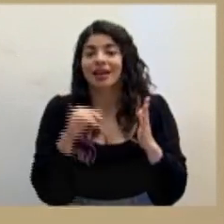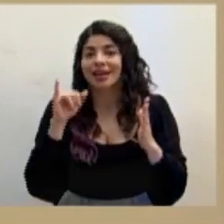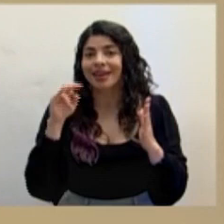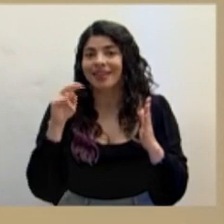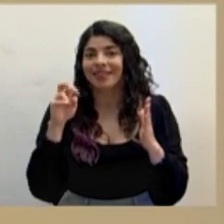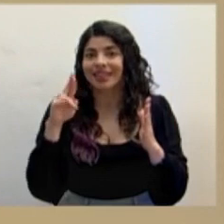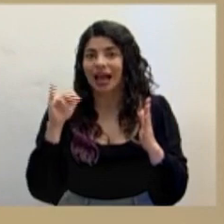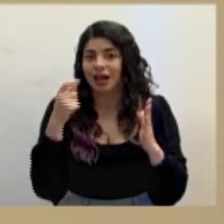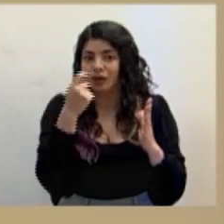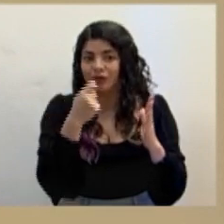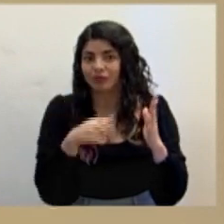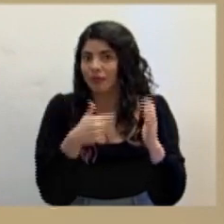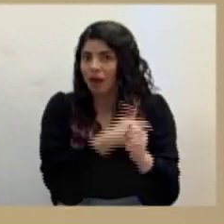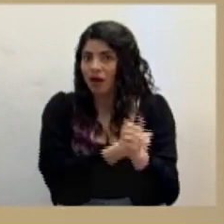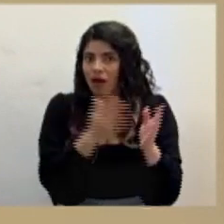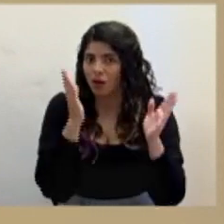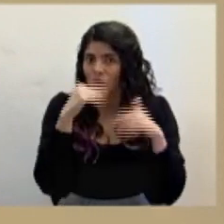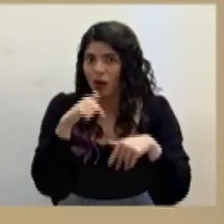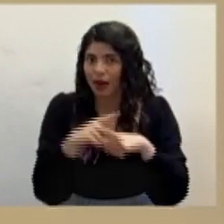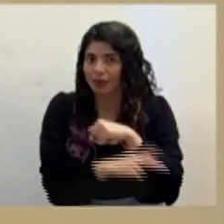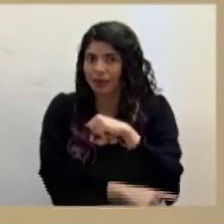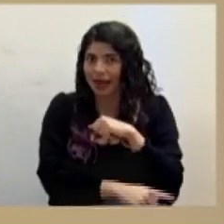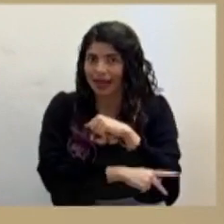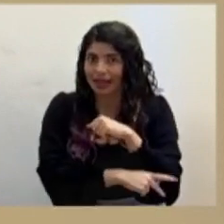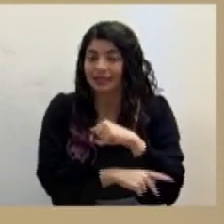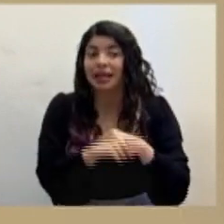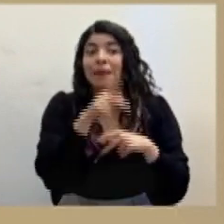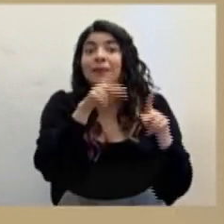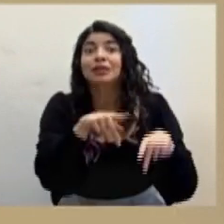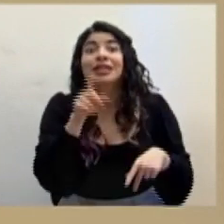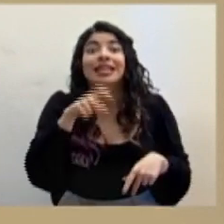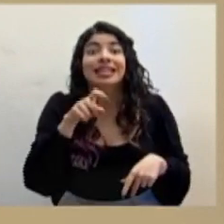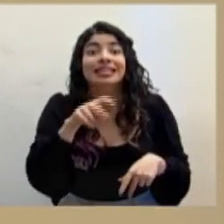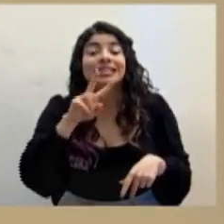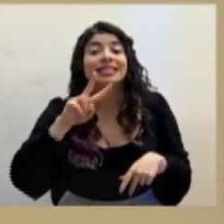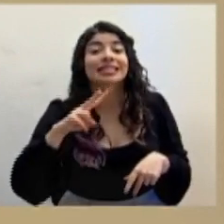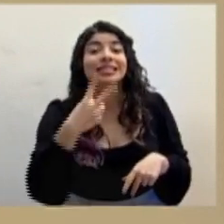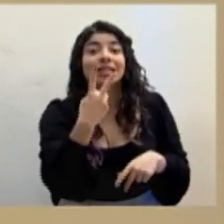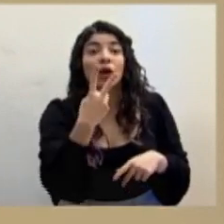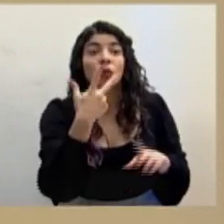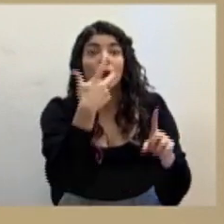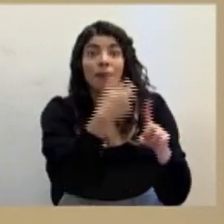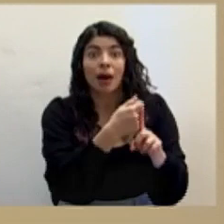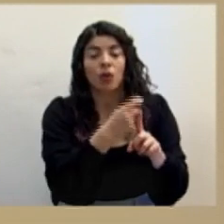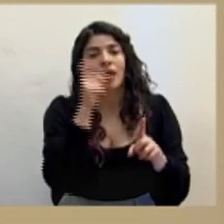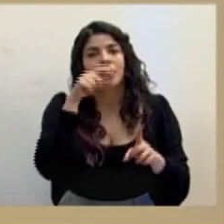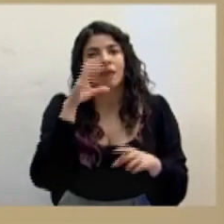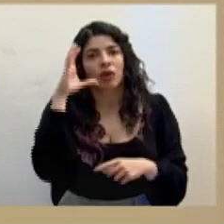el país y al tener que garantizar una segunda dosis, tenemos que contemplar estos